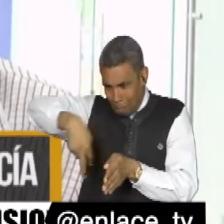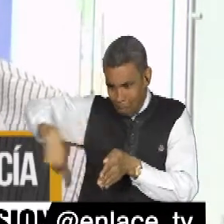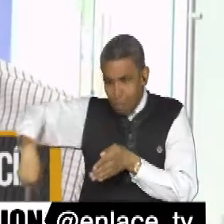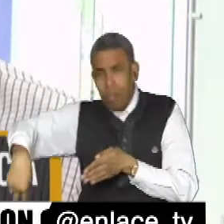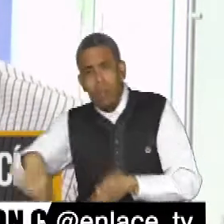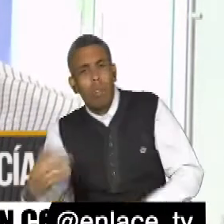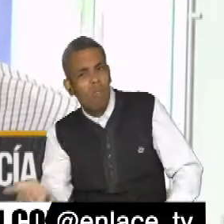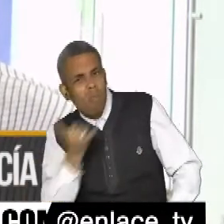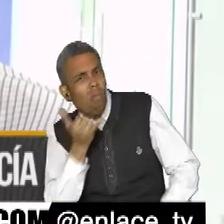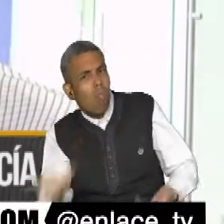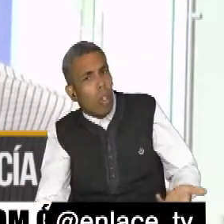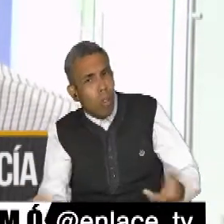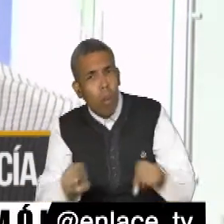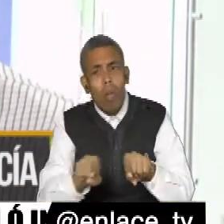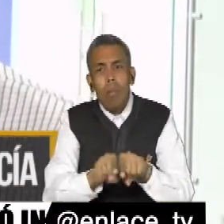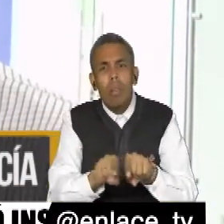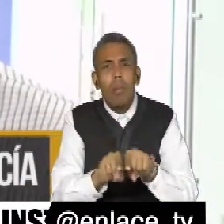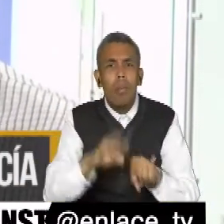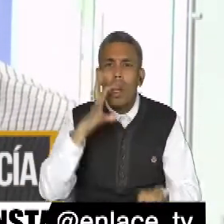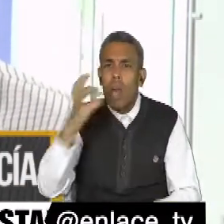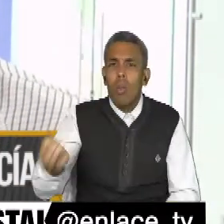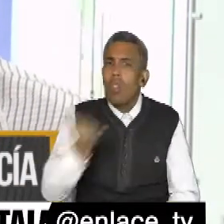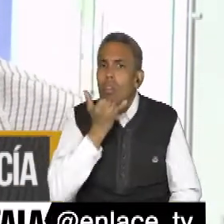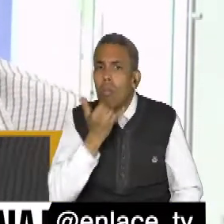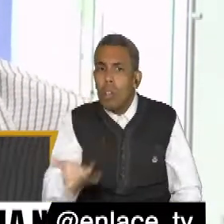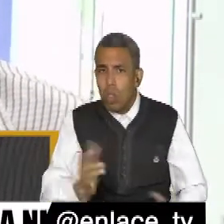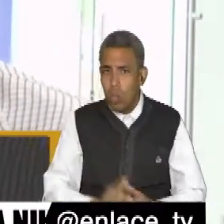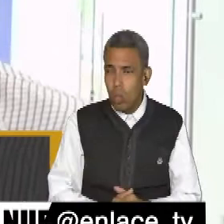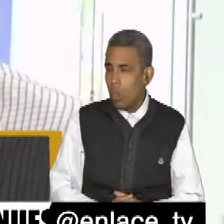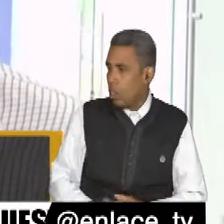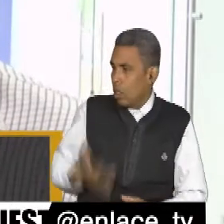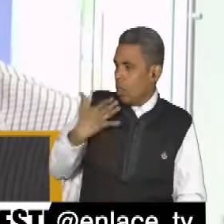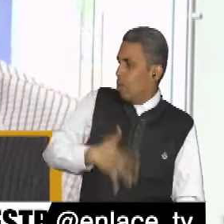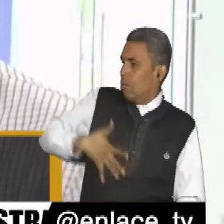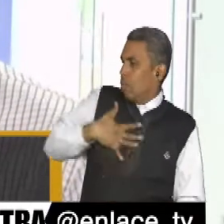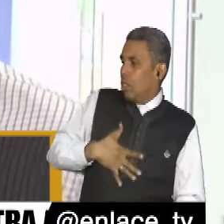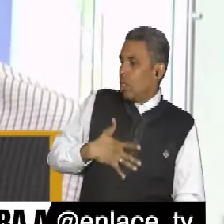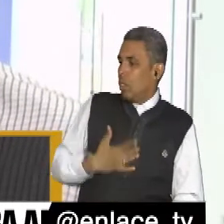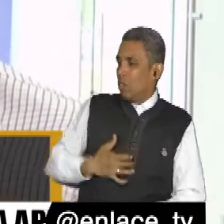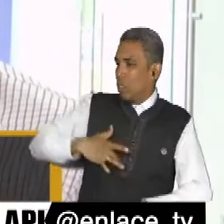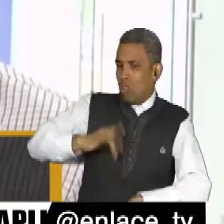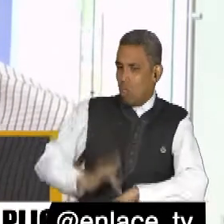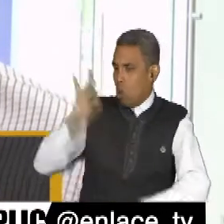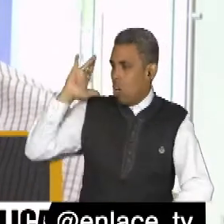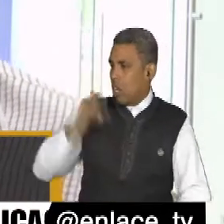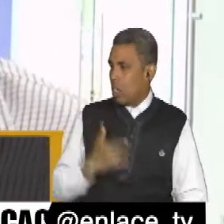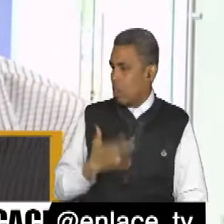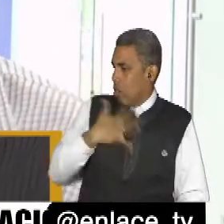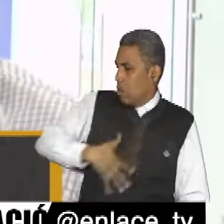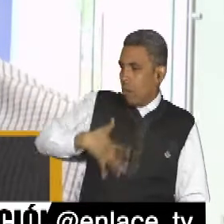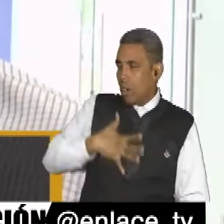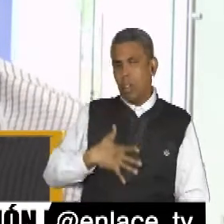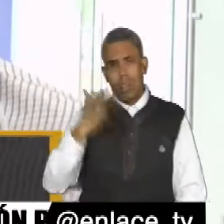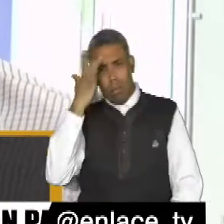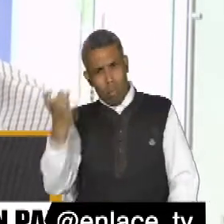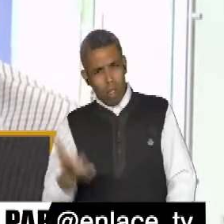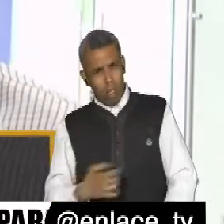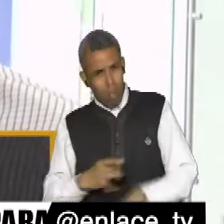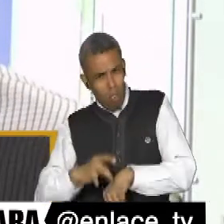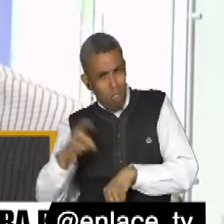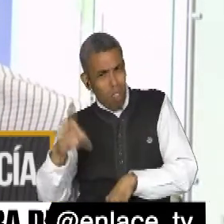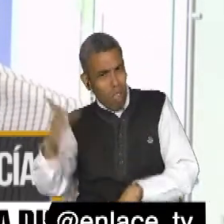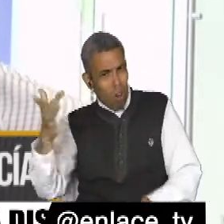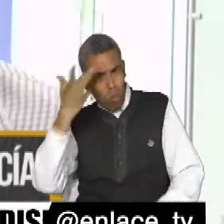lo tenían esposado, que no, que tenían que usar la fuerza y ya. Entonces, en el momento, pues uno le da rayos, yo le dije que lo soltaran, que por qué, y